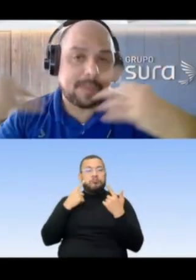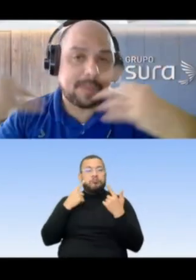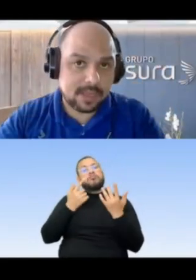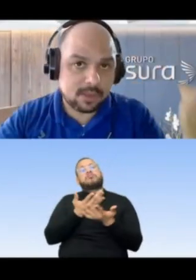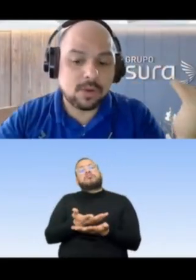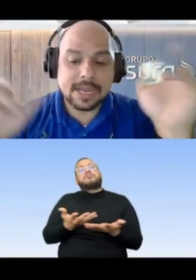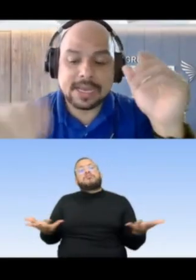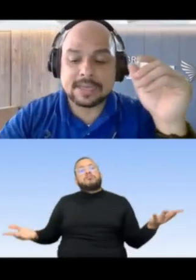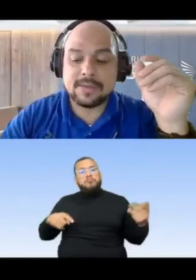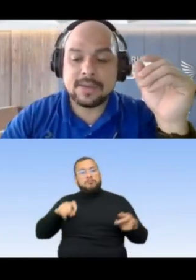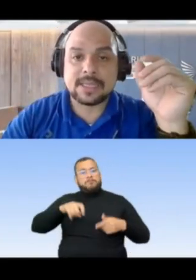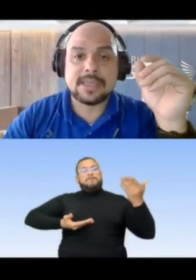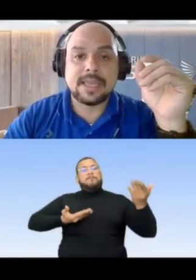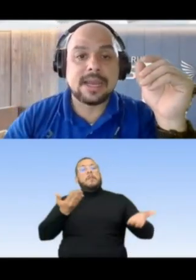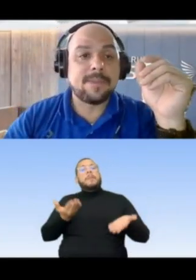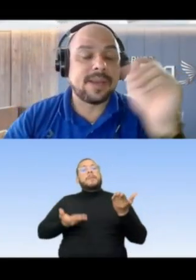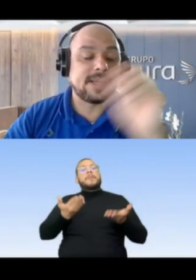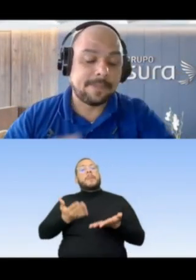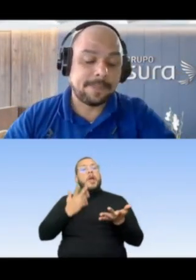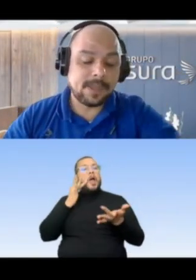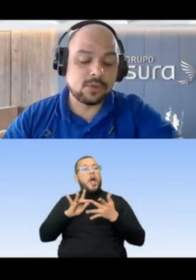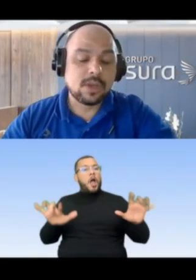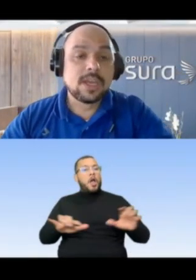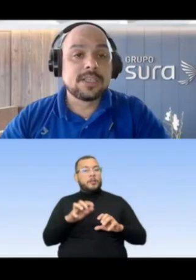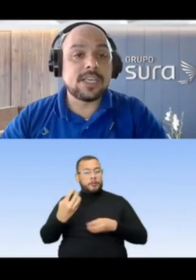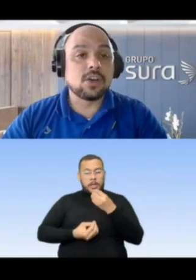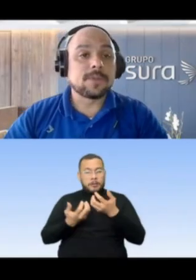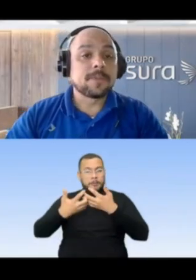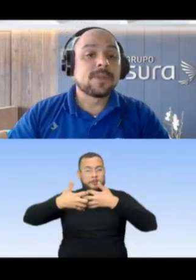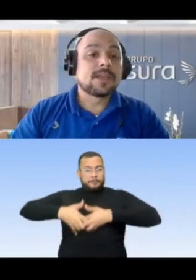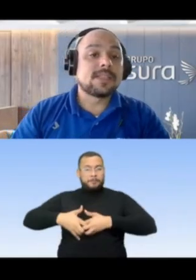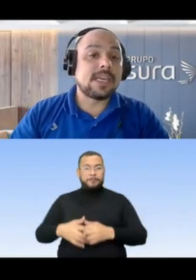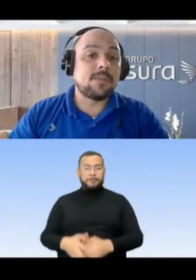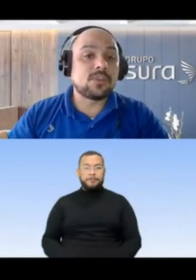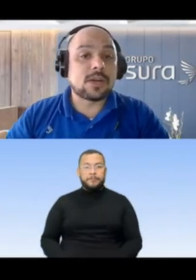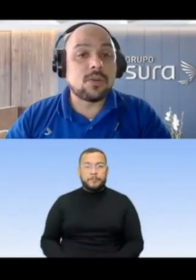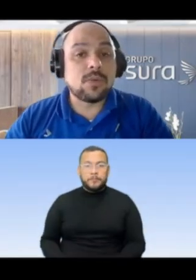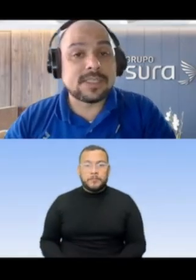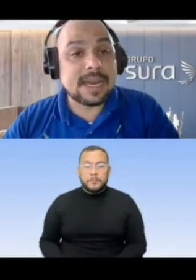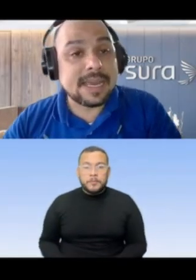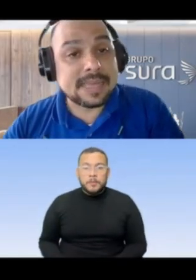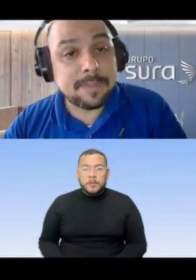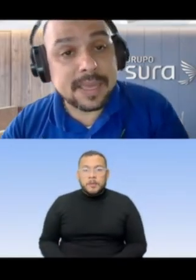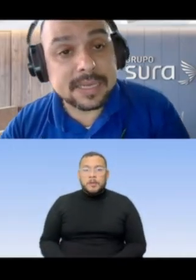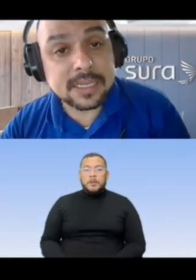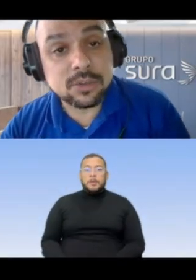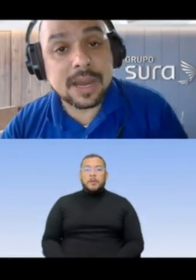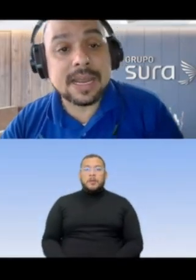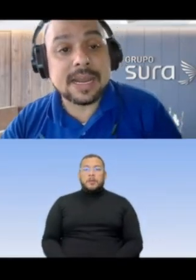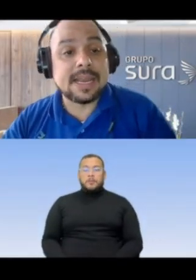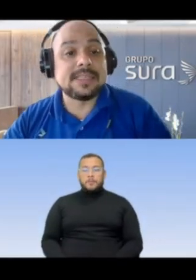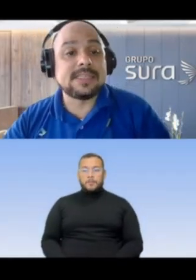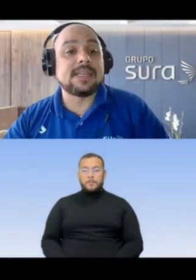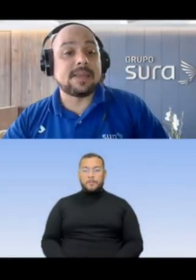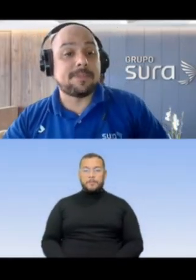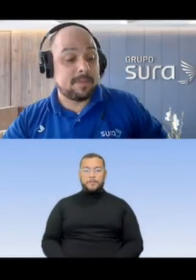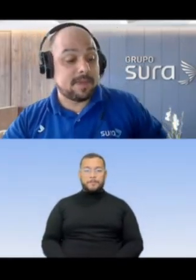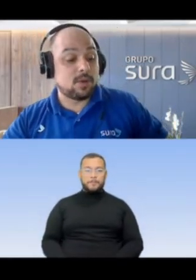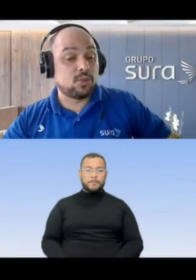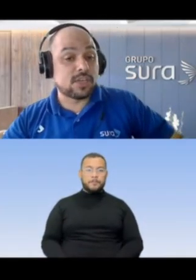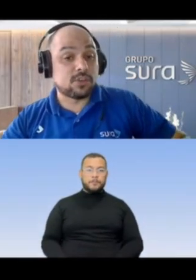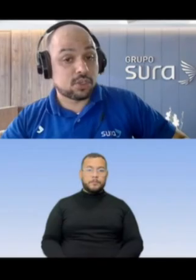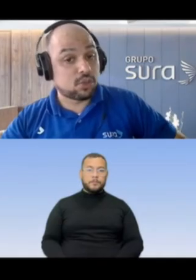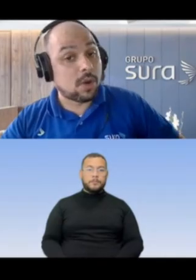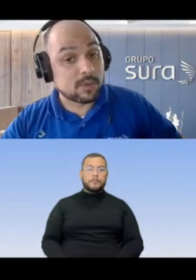que se requieran dependiendo de la actividad que tenga la empresa. Listo. Chicos, seguimos ya con nuestra etapa de acceso al área del